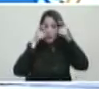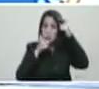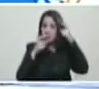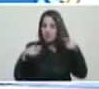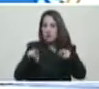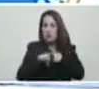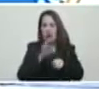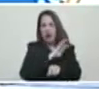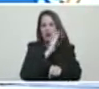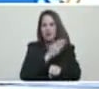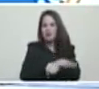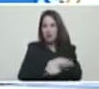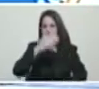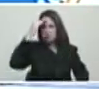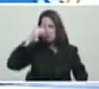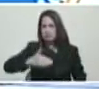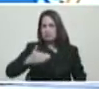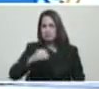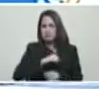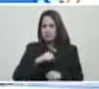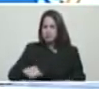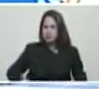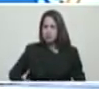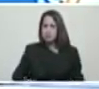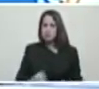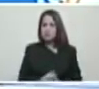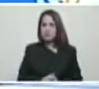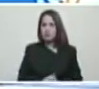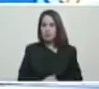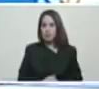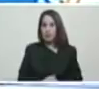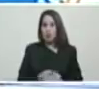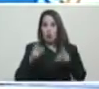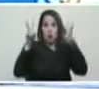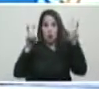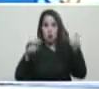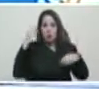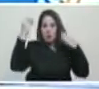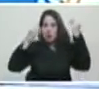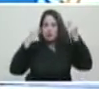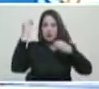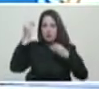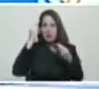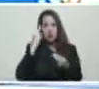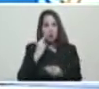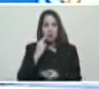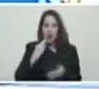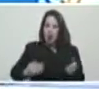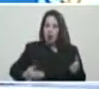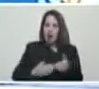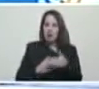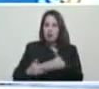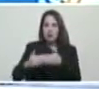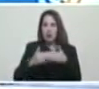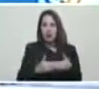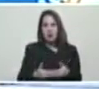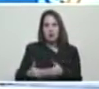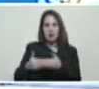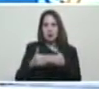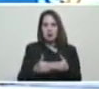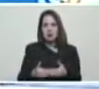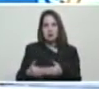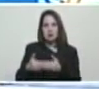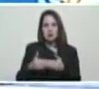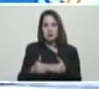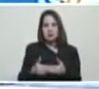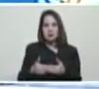en la Fuerza Armada nacional bolivariana y la nueva doctrina bolivariana antiimperialista el